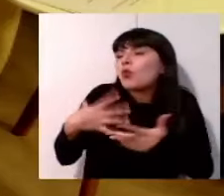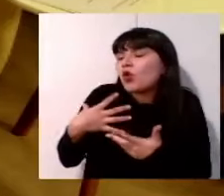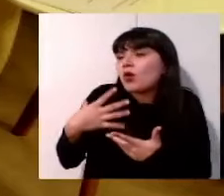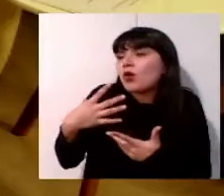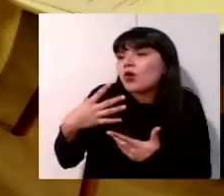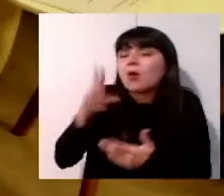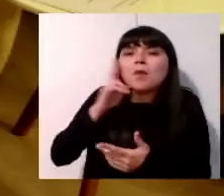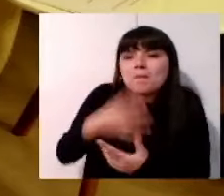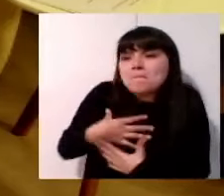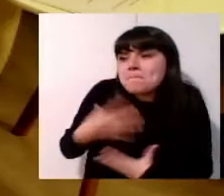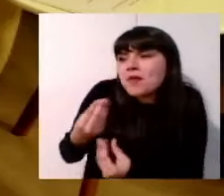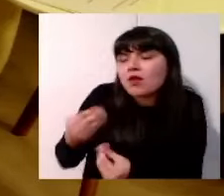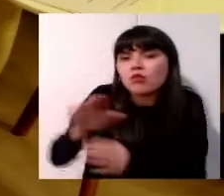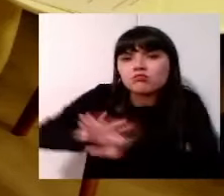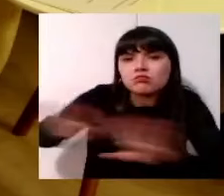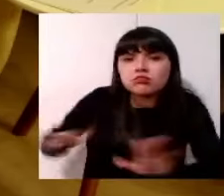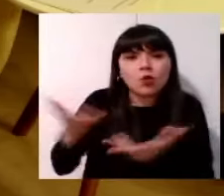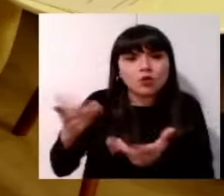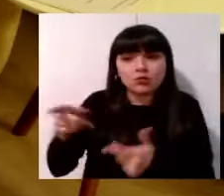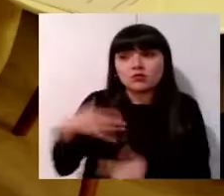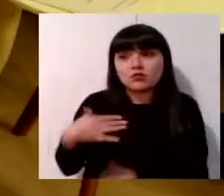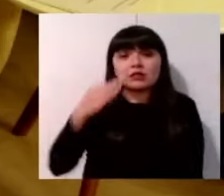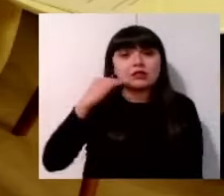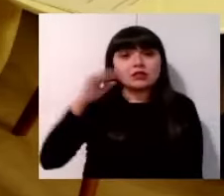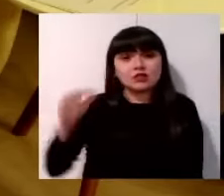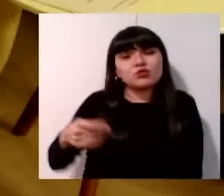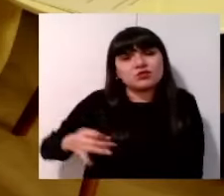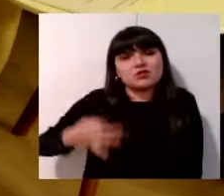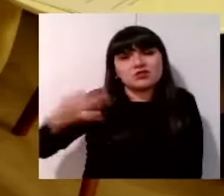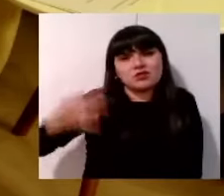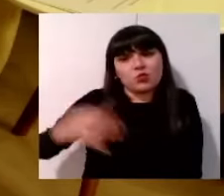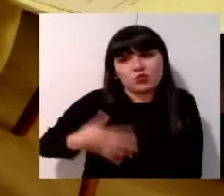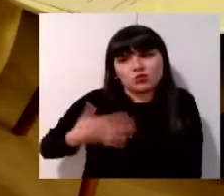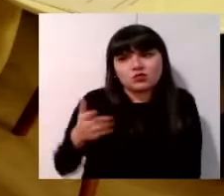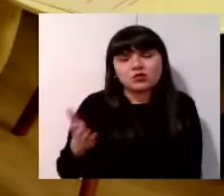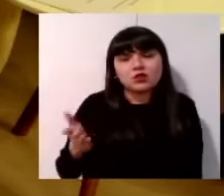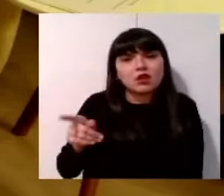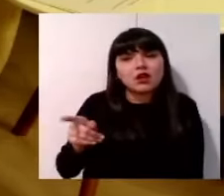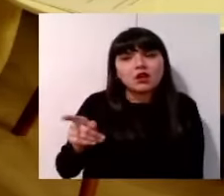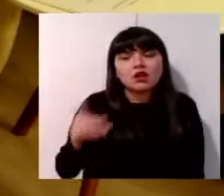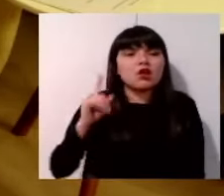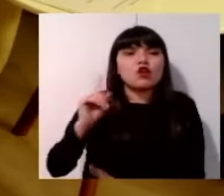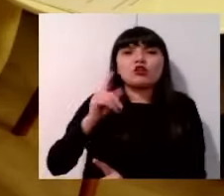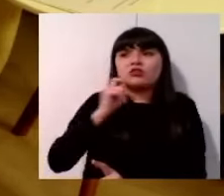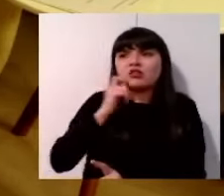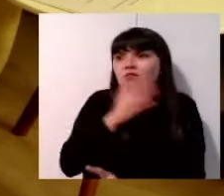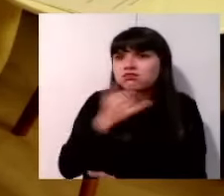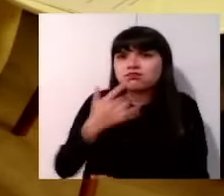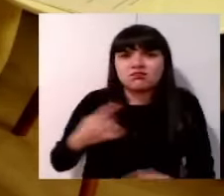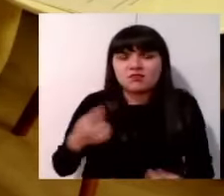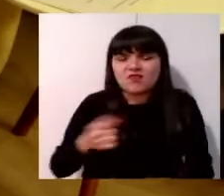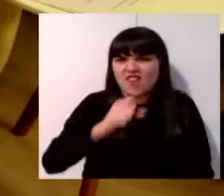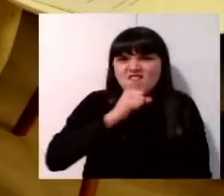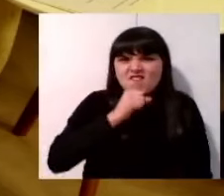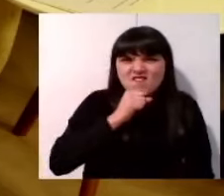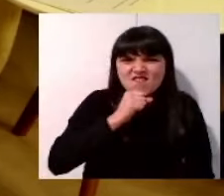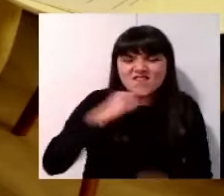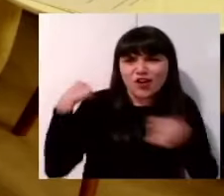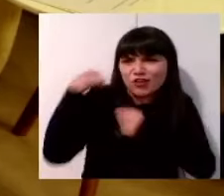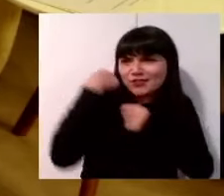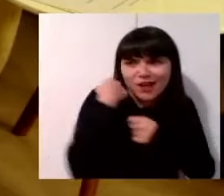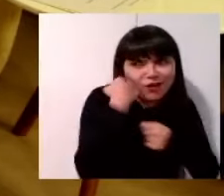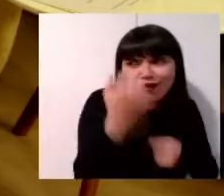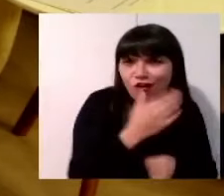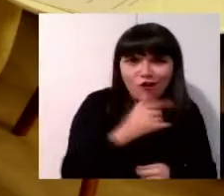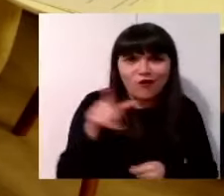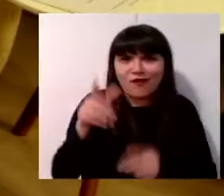eterno y el niño se pueda sentir seguro. No viene, por ejemplo, el viejo el saco que a uno le decían cuando chica. Sí, mira,